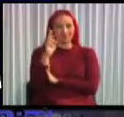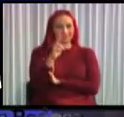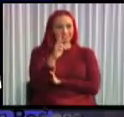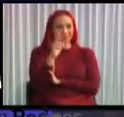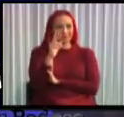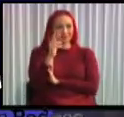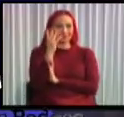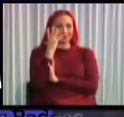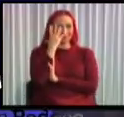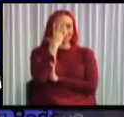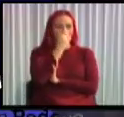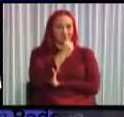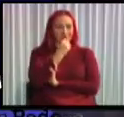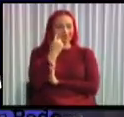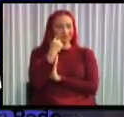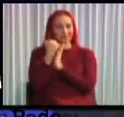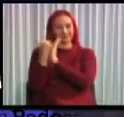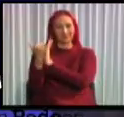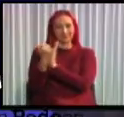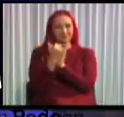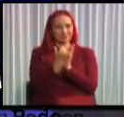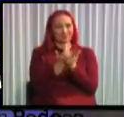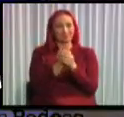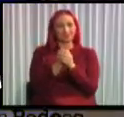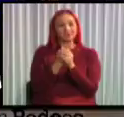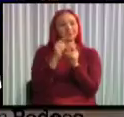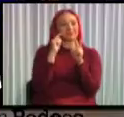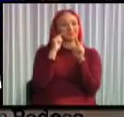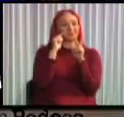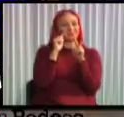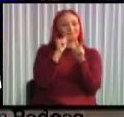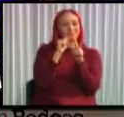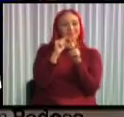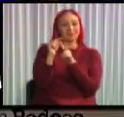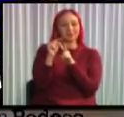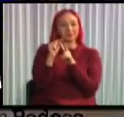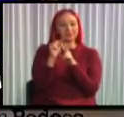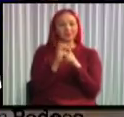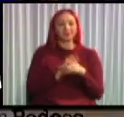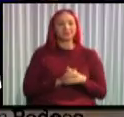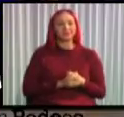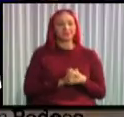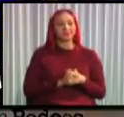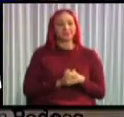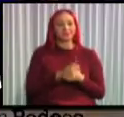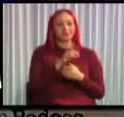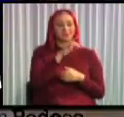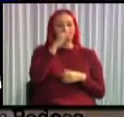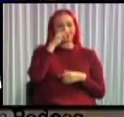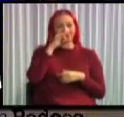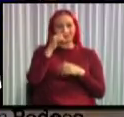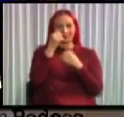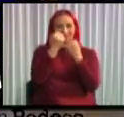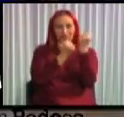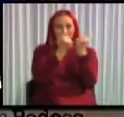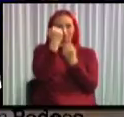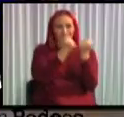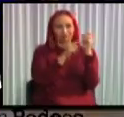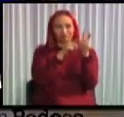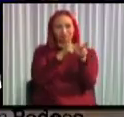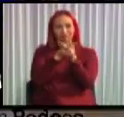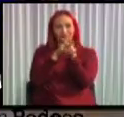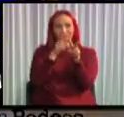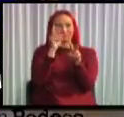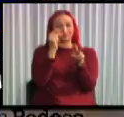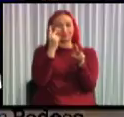que son tan hermosos aquí me ayuden un momentito. Vamos a hacerle una toma, un primer planito a esos carros que tenemos aquí en el set.